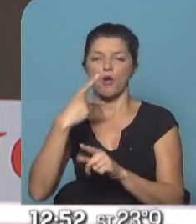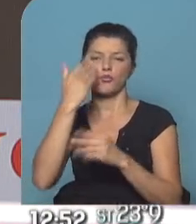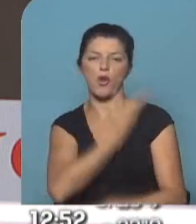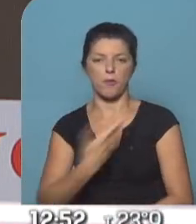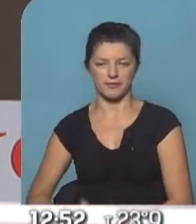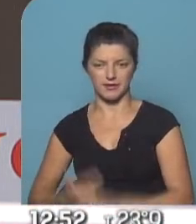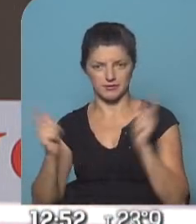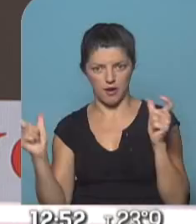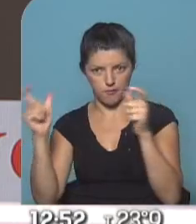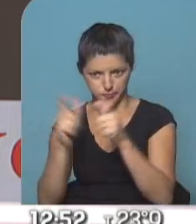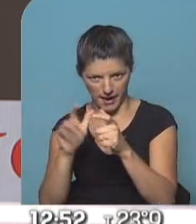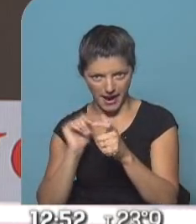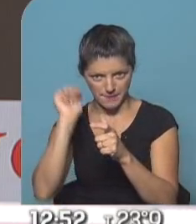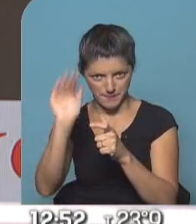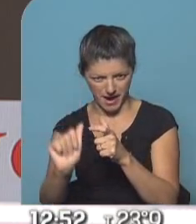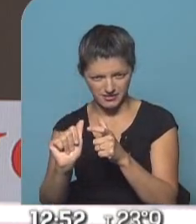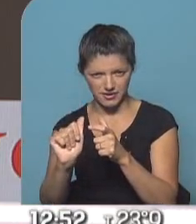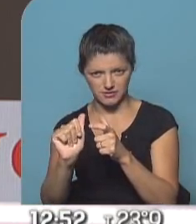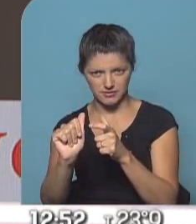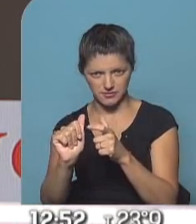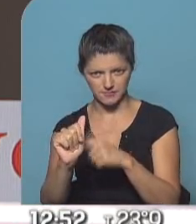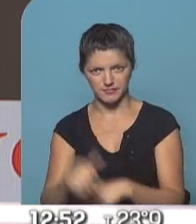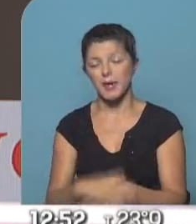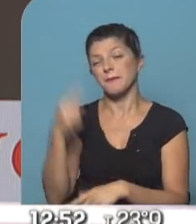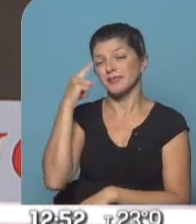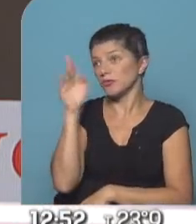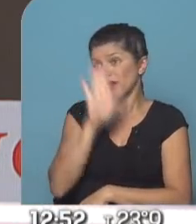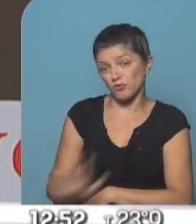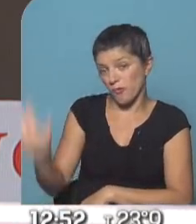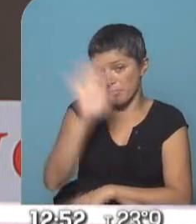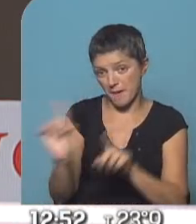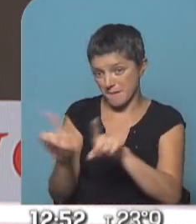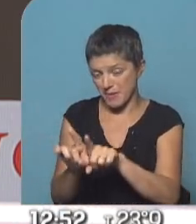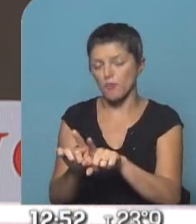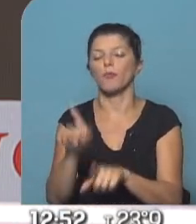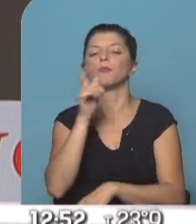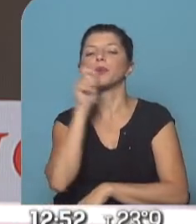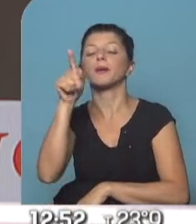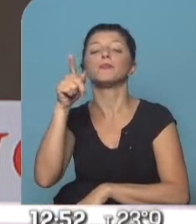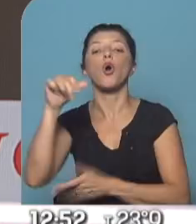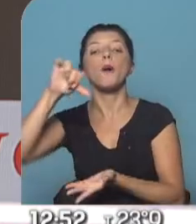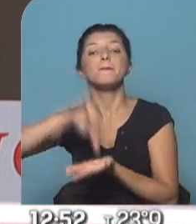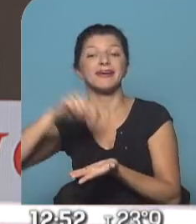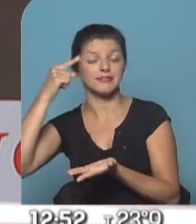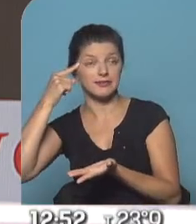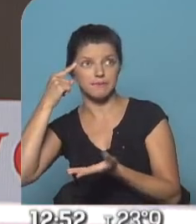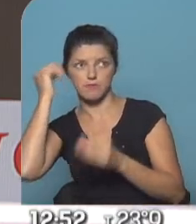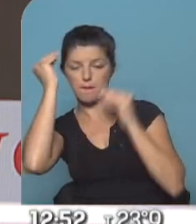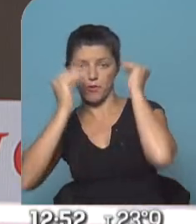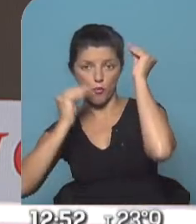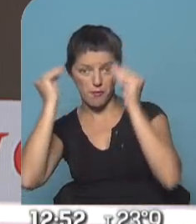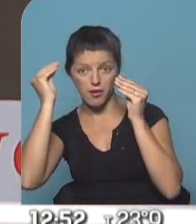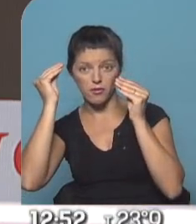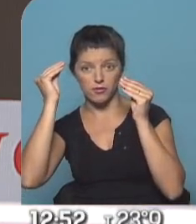modo a descafeinar todo esto que involucra a una región. Es decir, China evidentemente está muy preocupada por un colapso de Corea